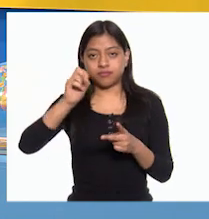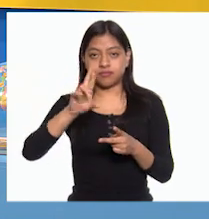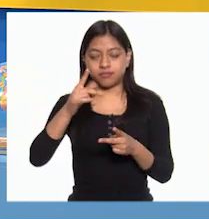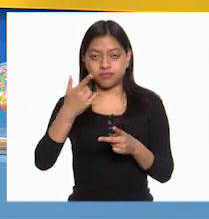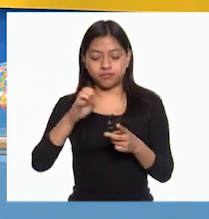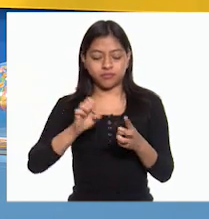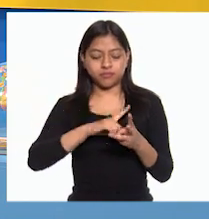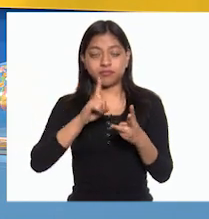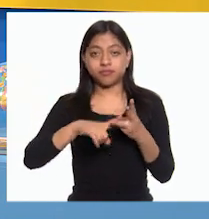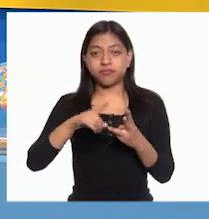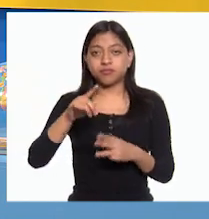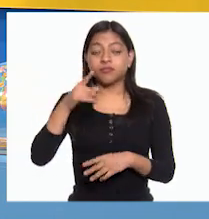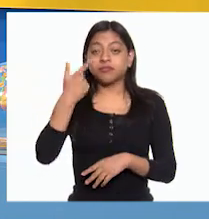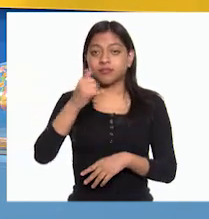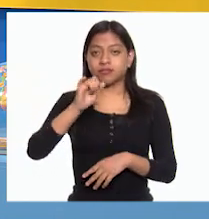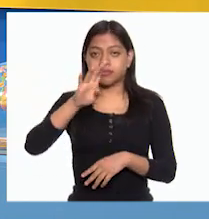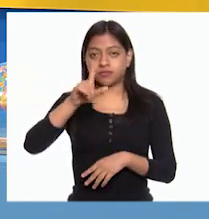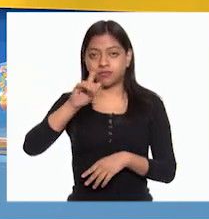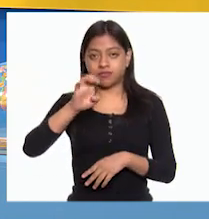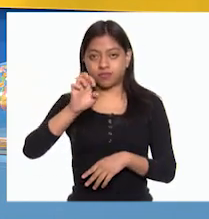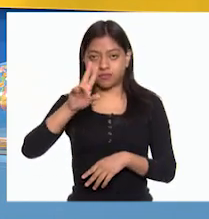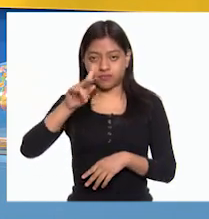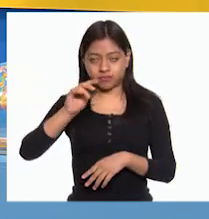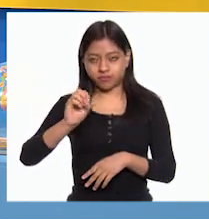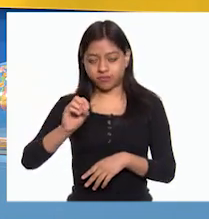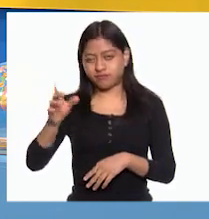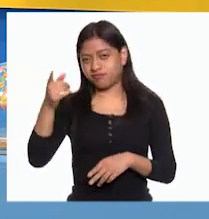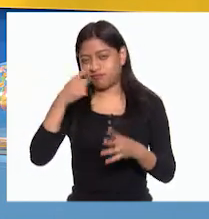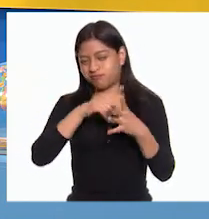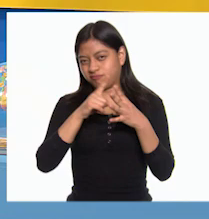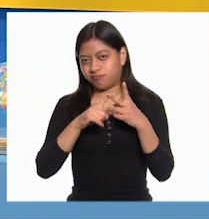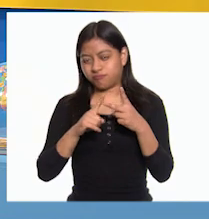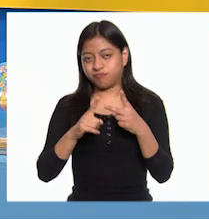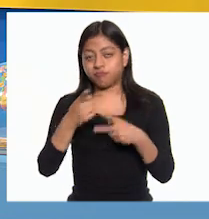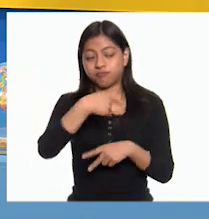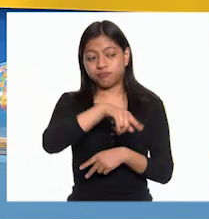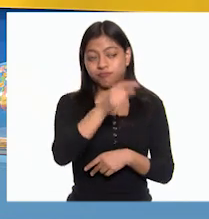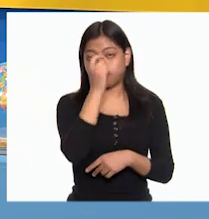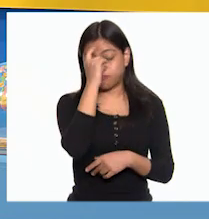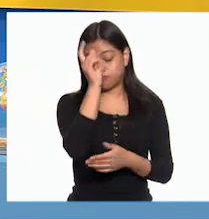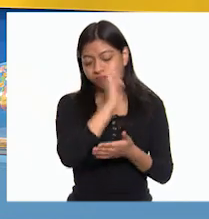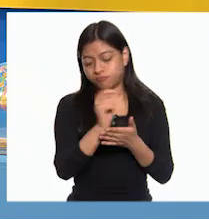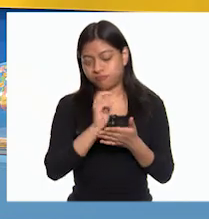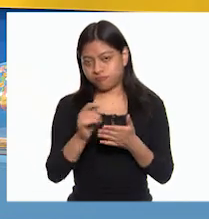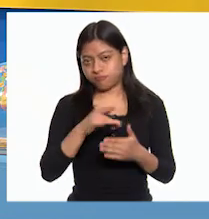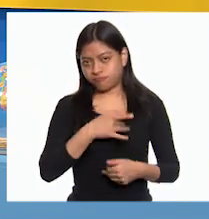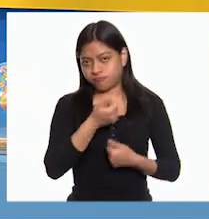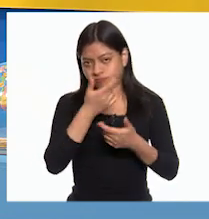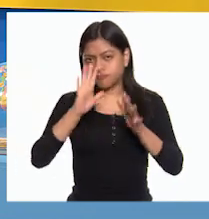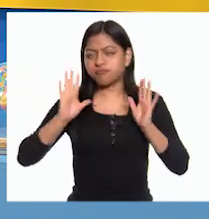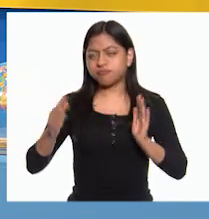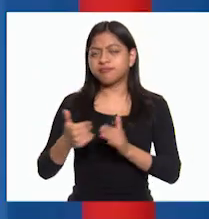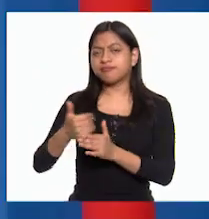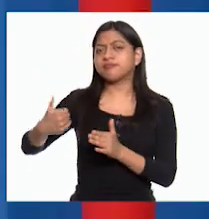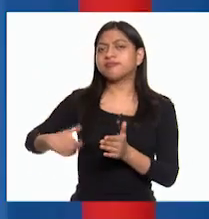José Gorostiza, Gilberto Owen y otros dos autores cuyos textos hemos leído aquí.